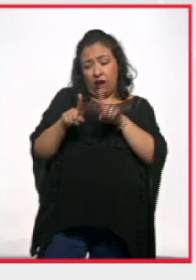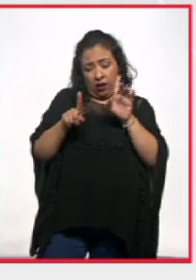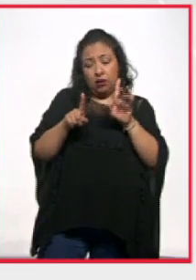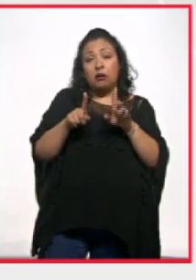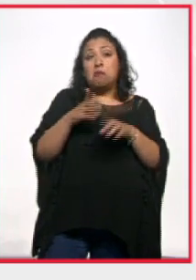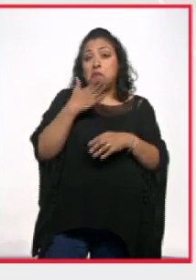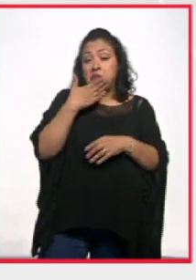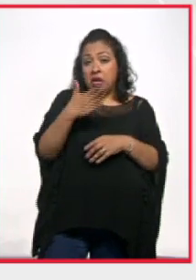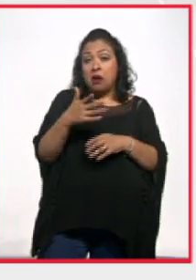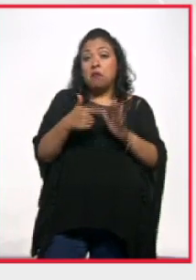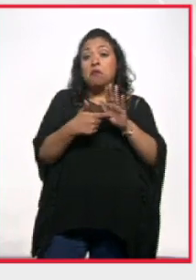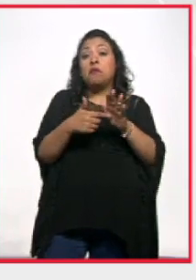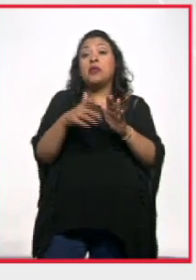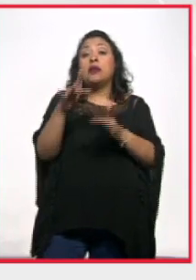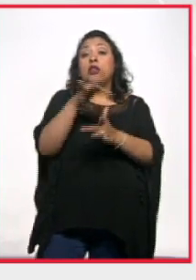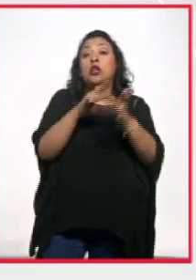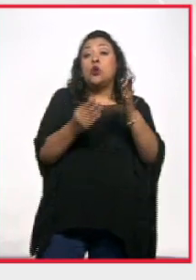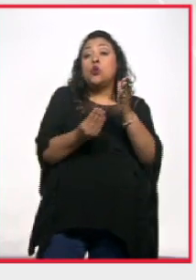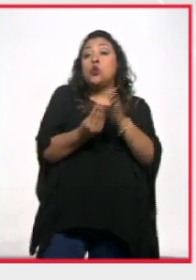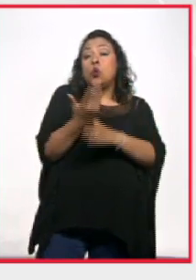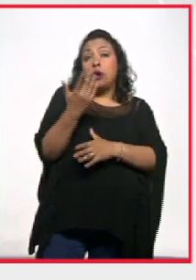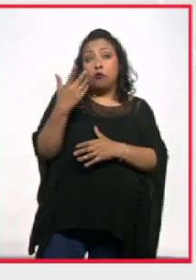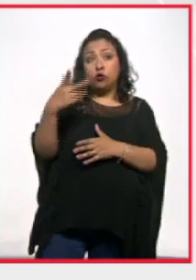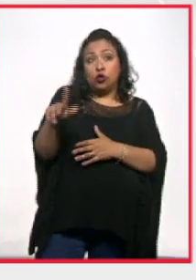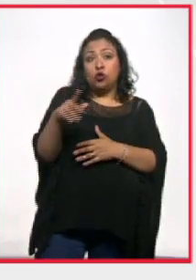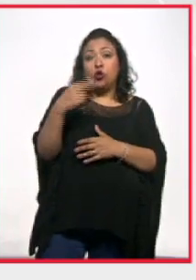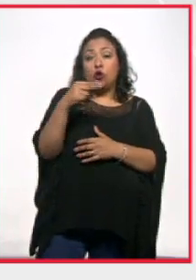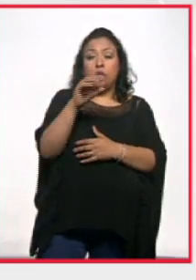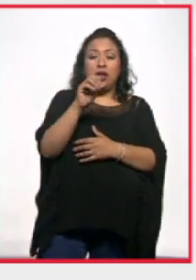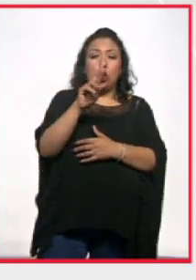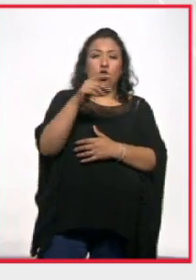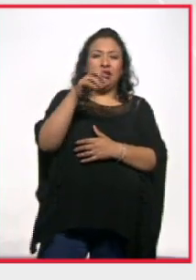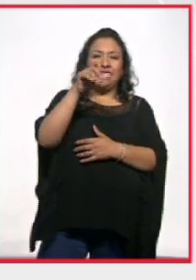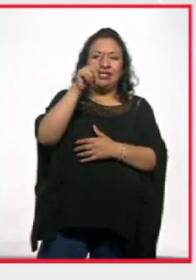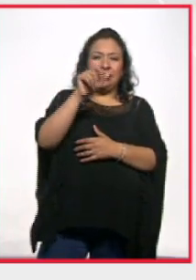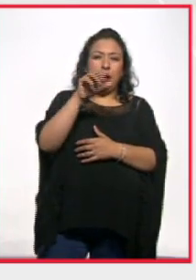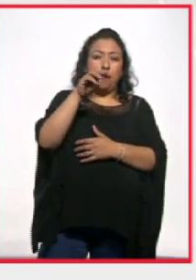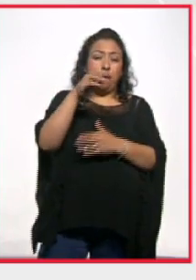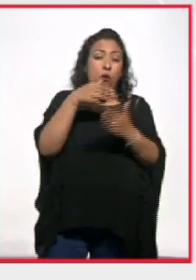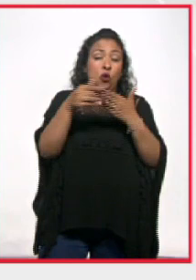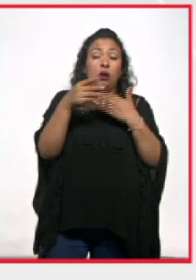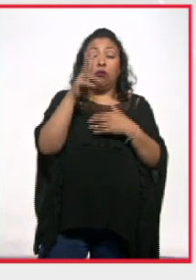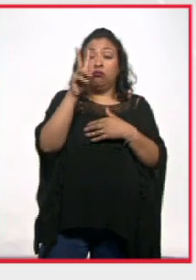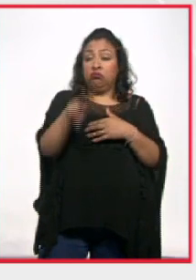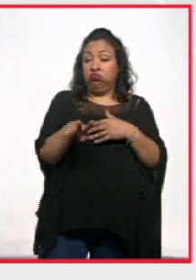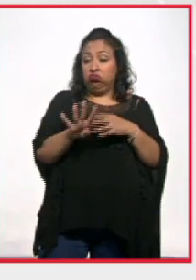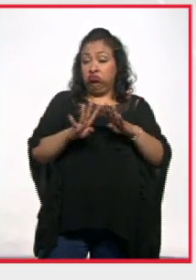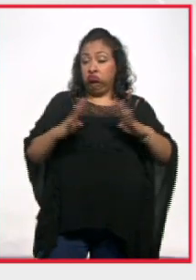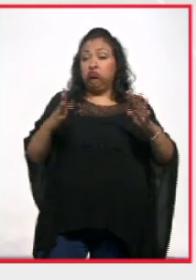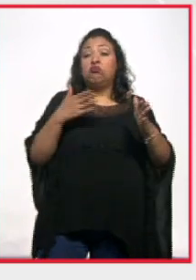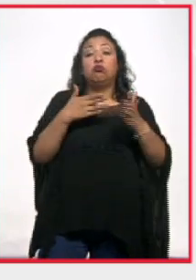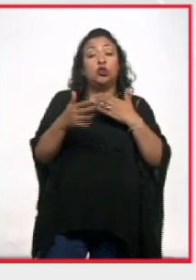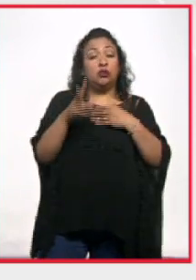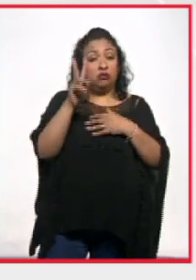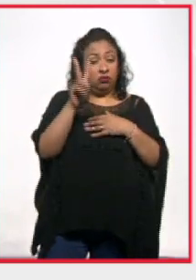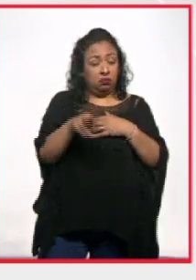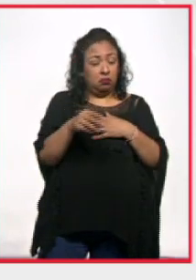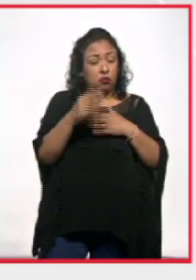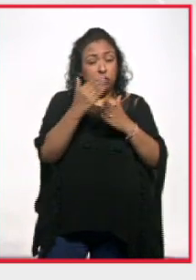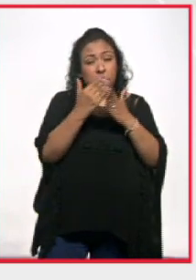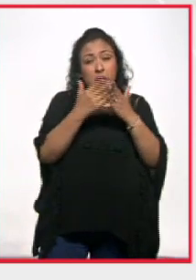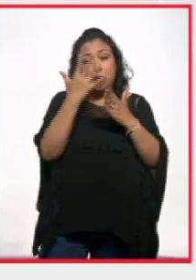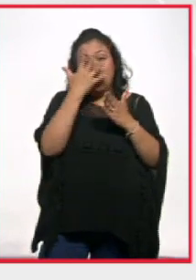bien, va a presentar un disco muy reciente suyo que se llama Orquesta Moderna. Créanme que es una orquesta que es moderna y el repertorio es